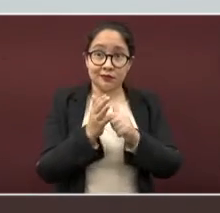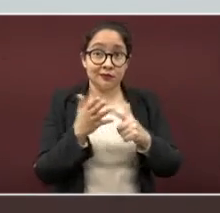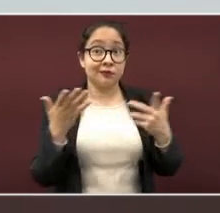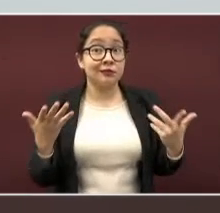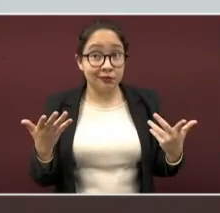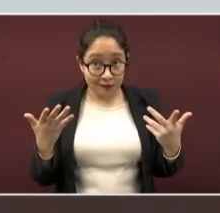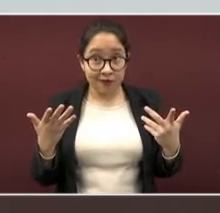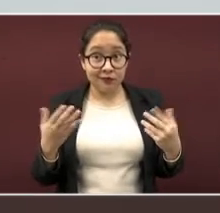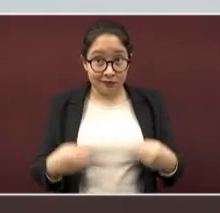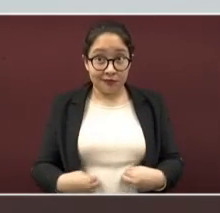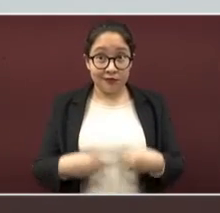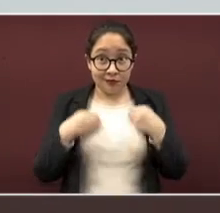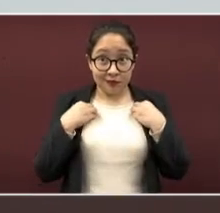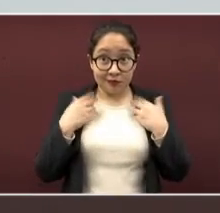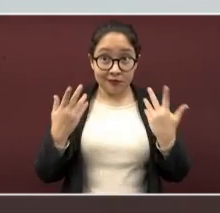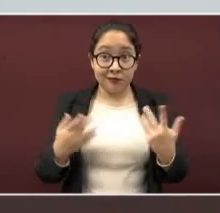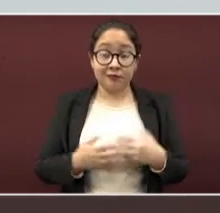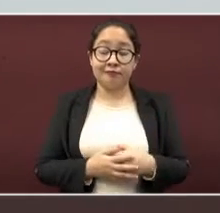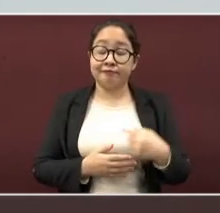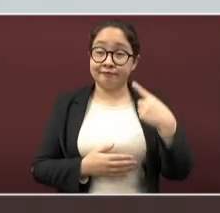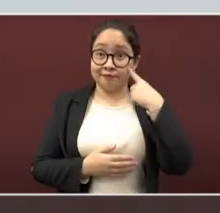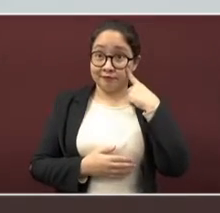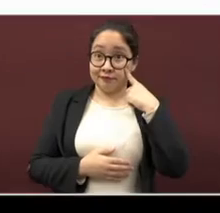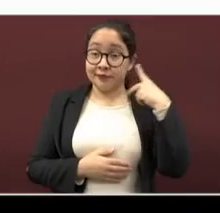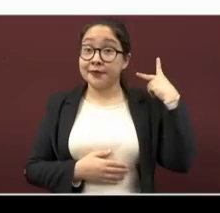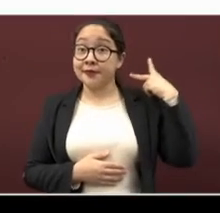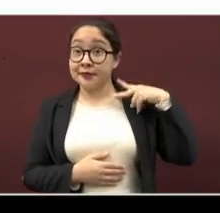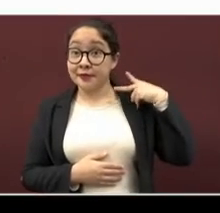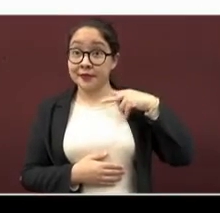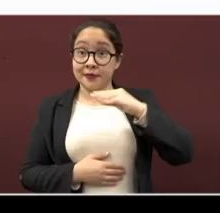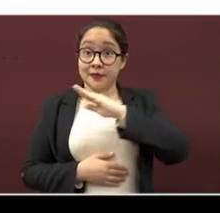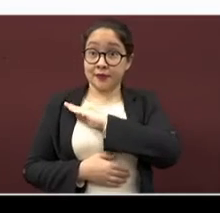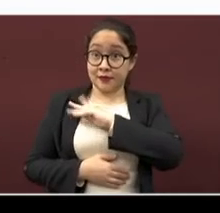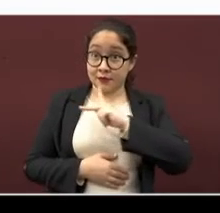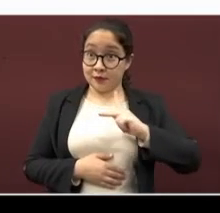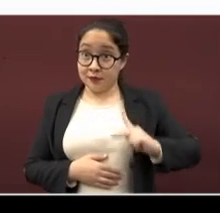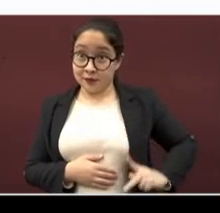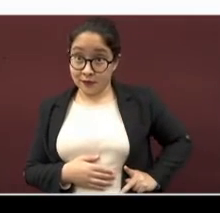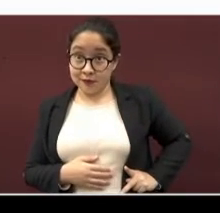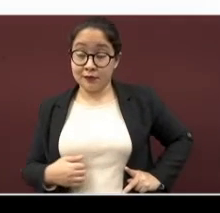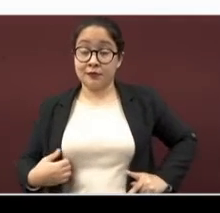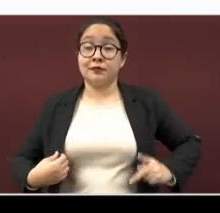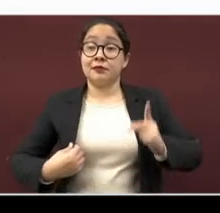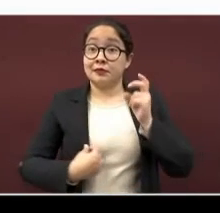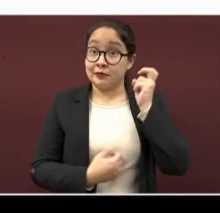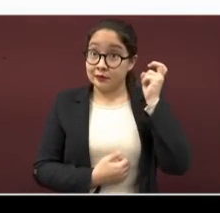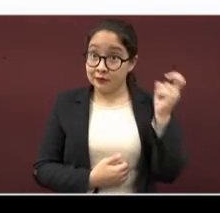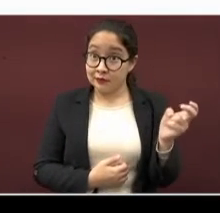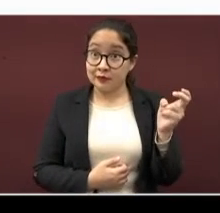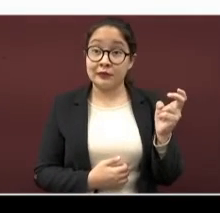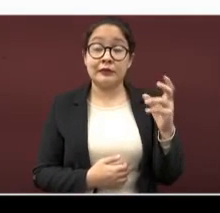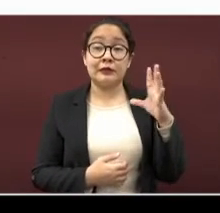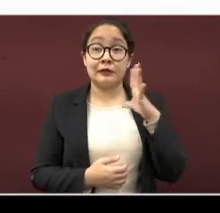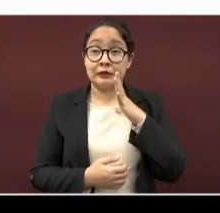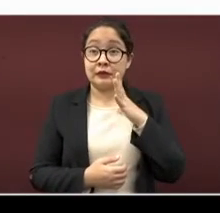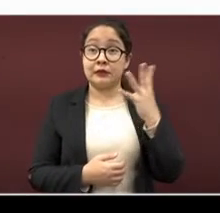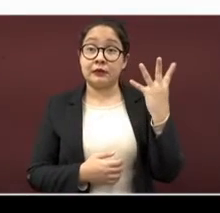habitan miren ustedes como la ciudad de veracruz registró